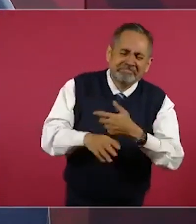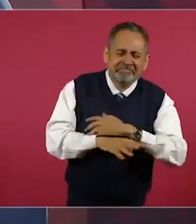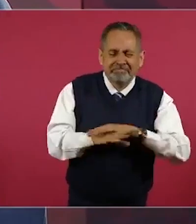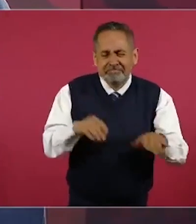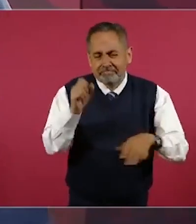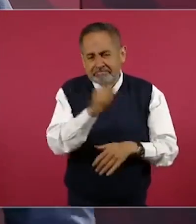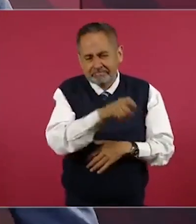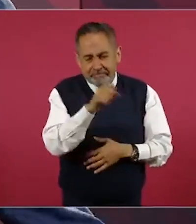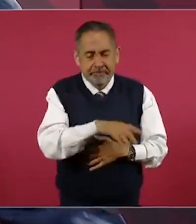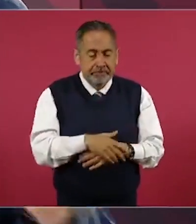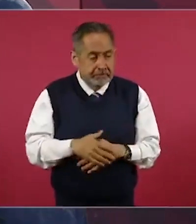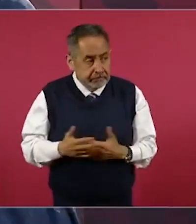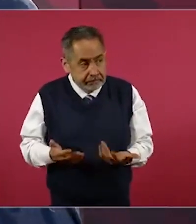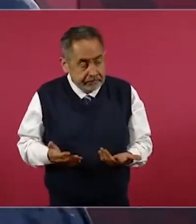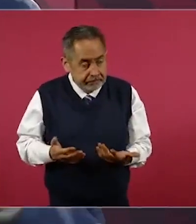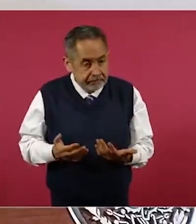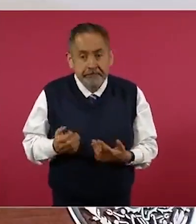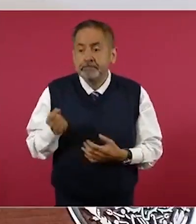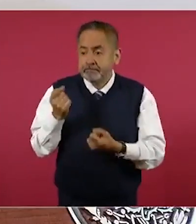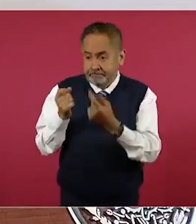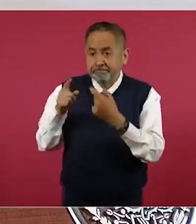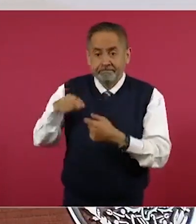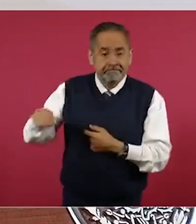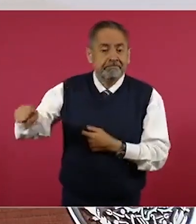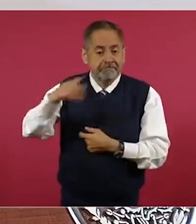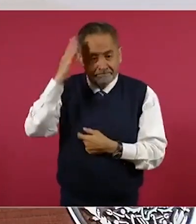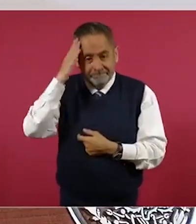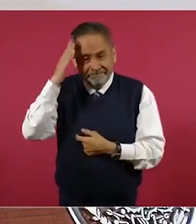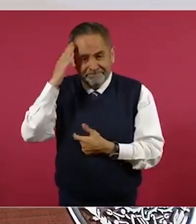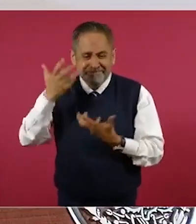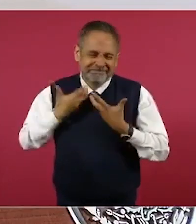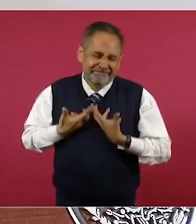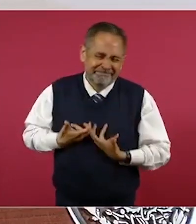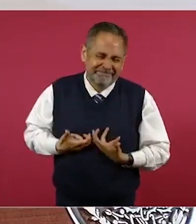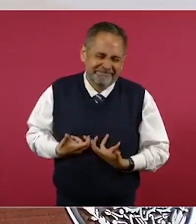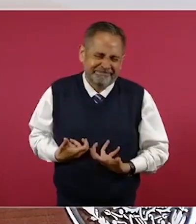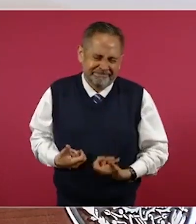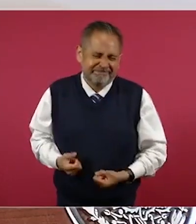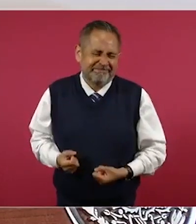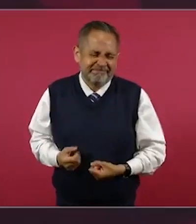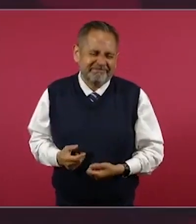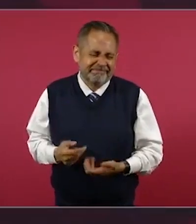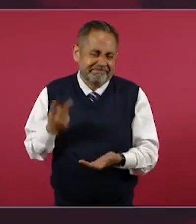hacían entonces había un ambiente de